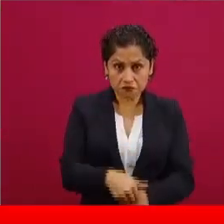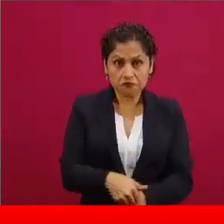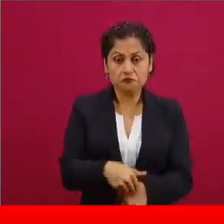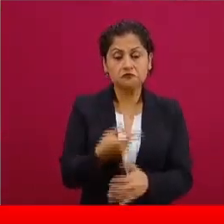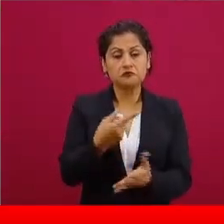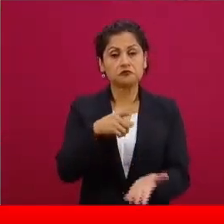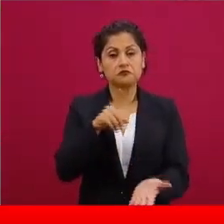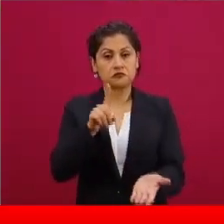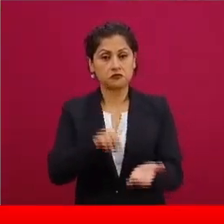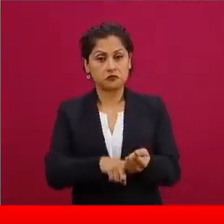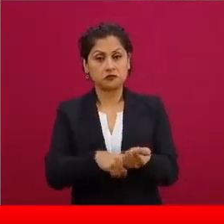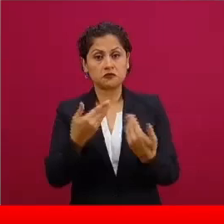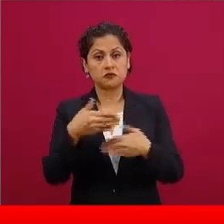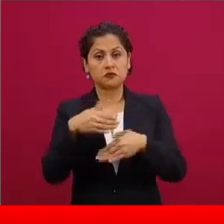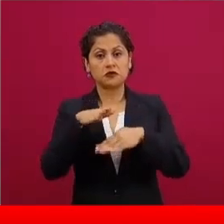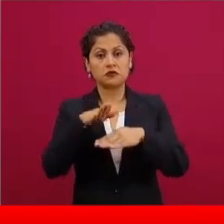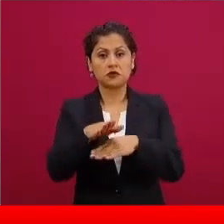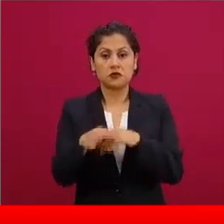honestidad